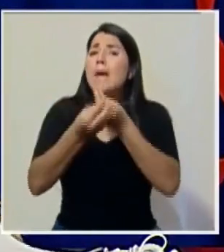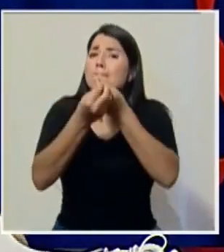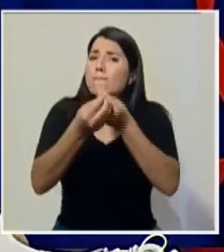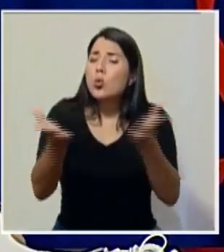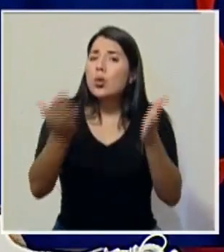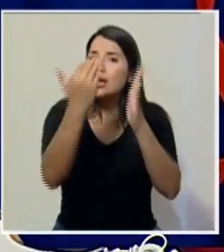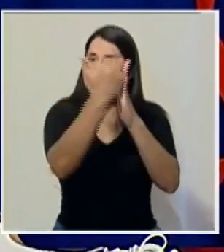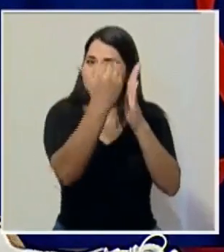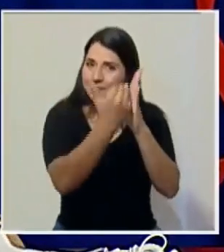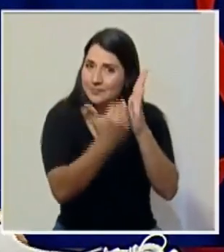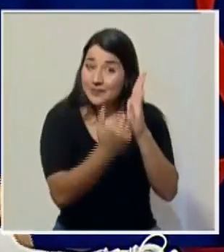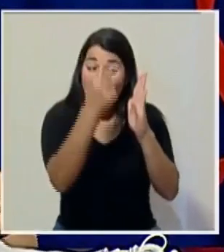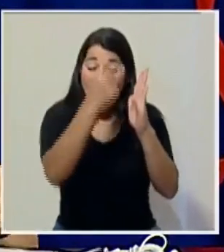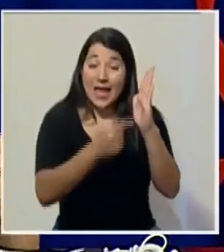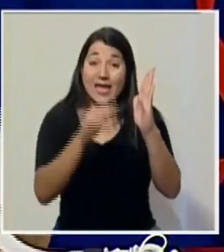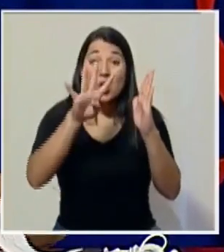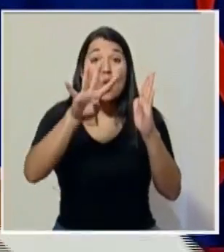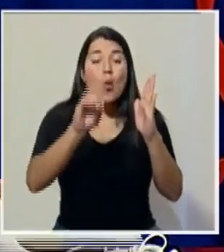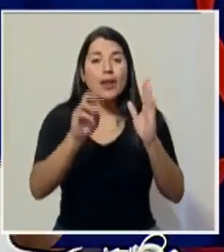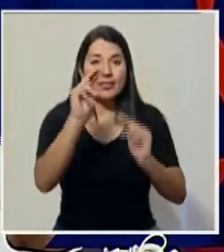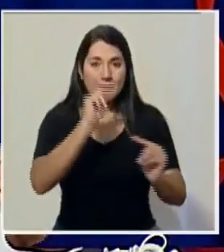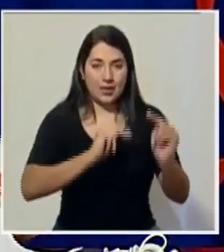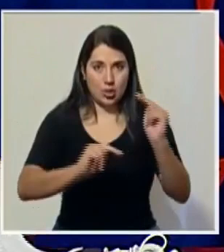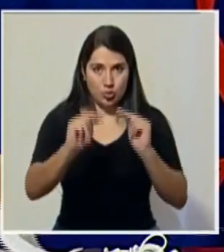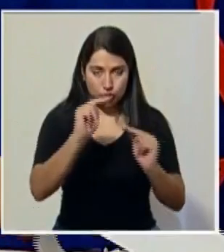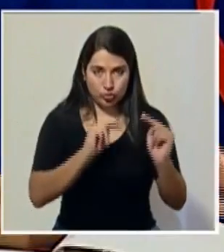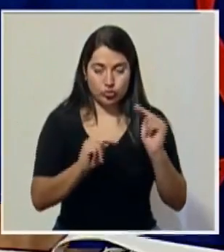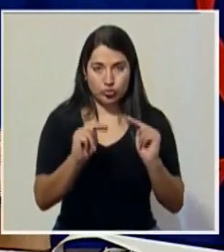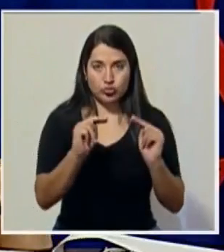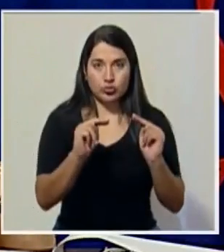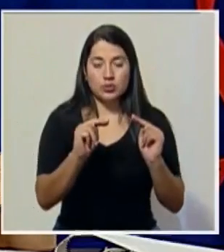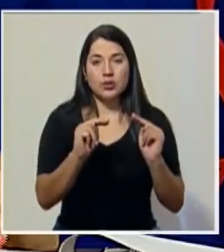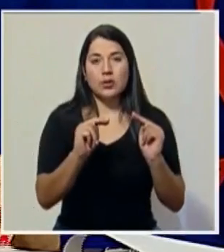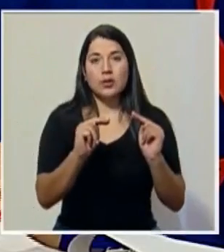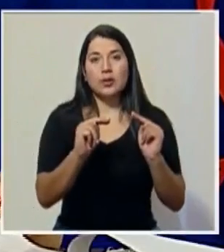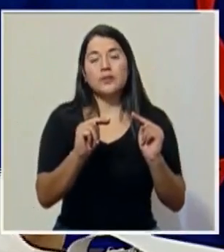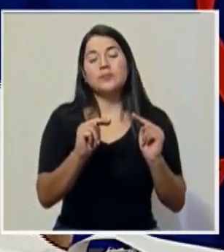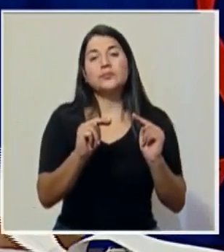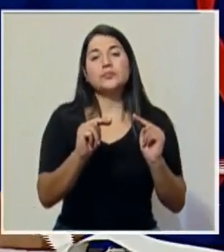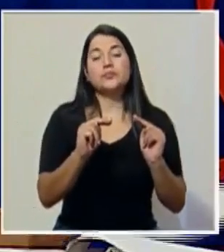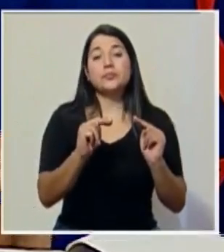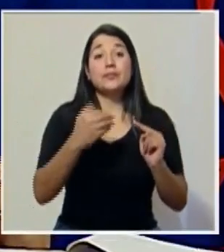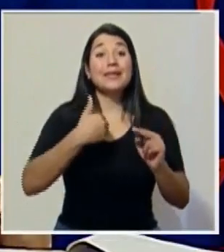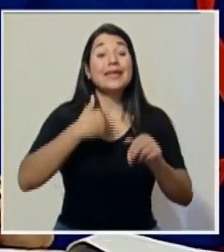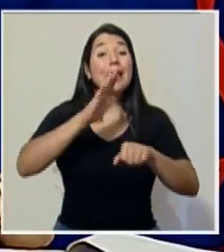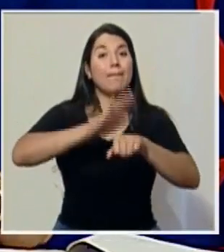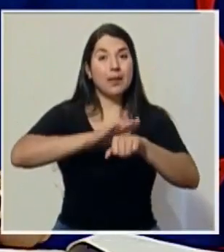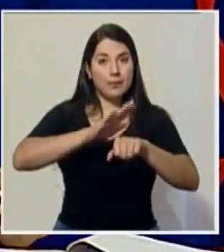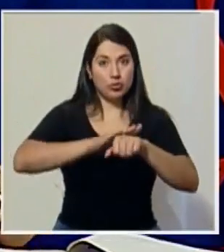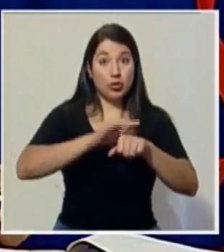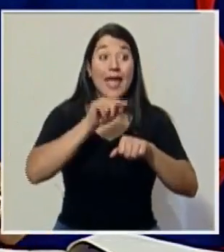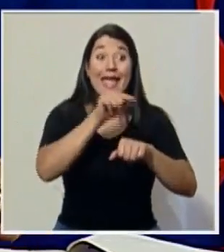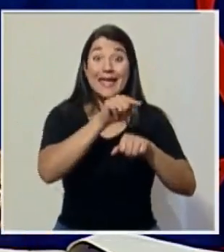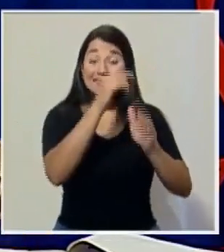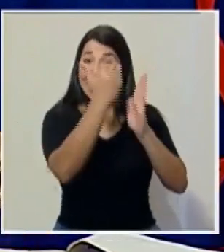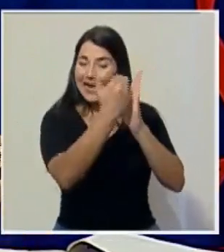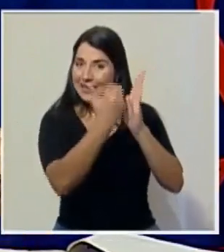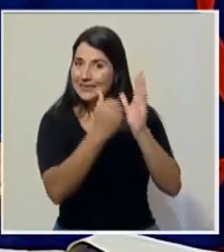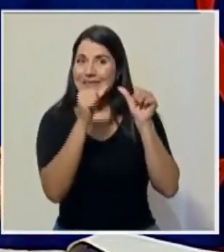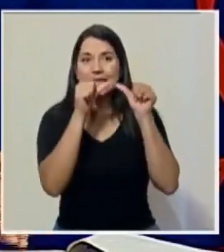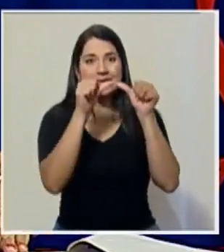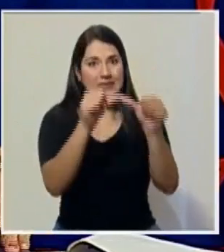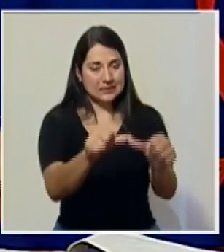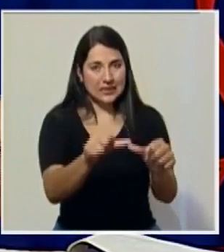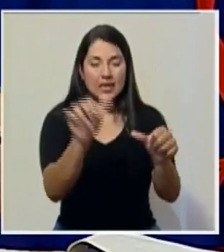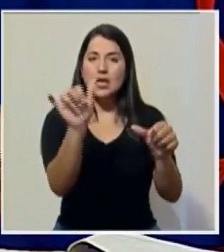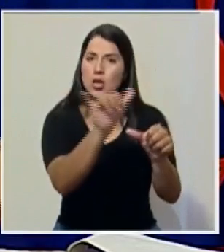lista incluye 40 actividades que digamos, caían en las excepciones. Esa lista sigue estando vigente,